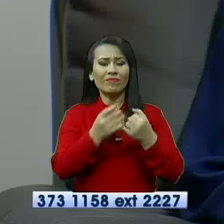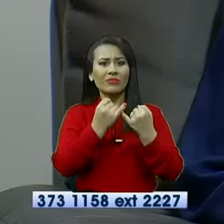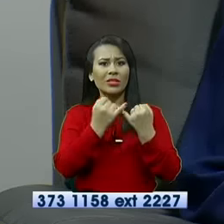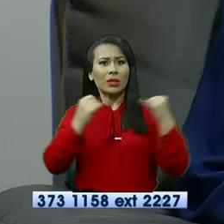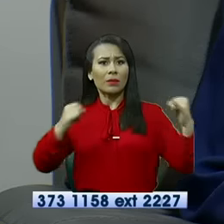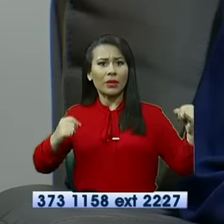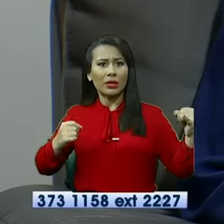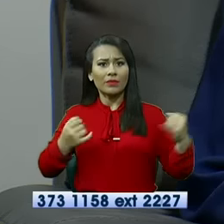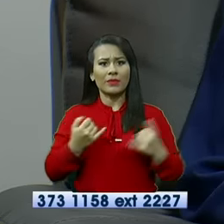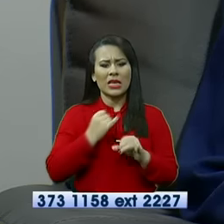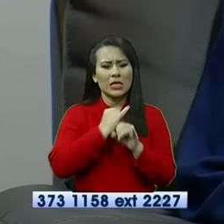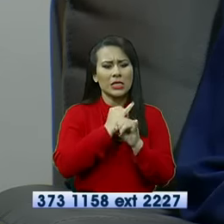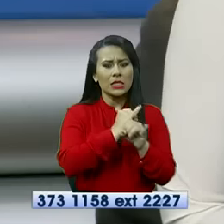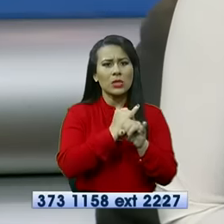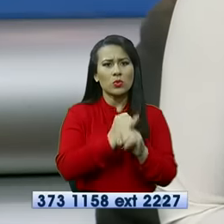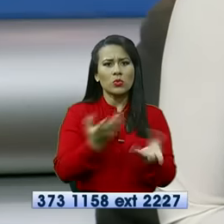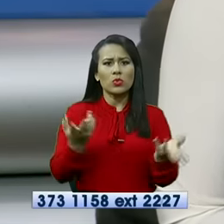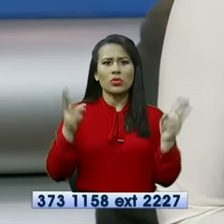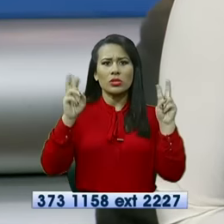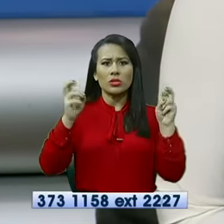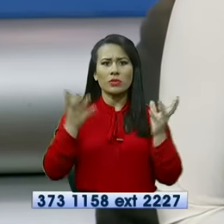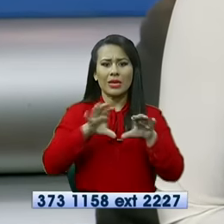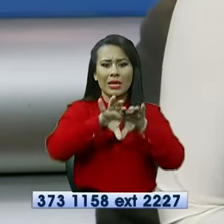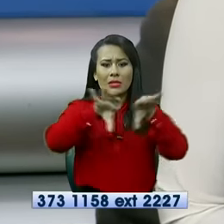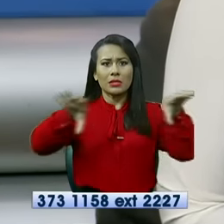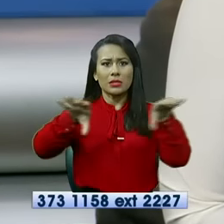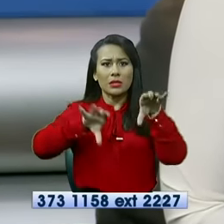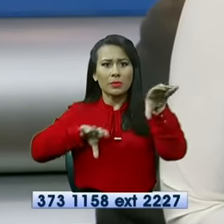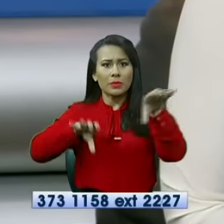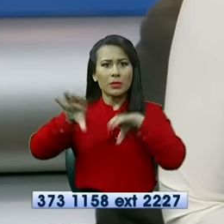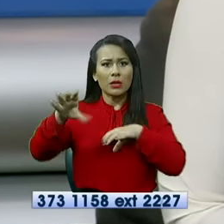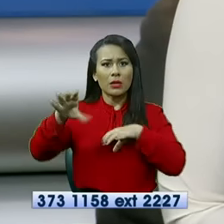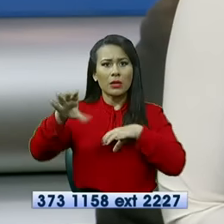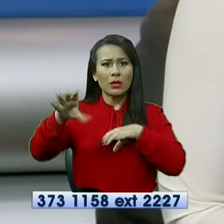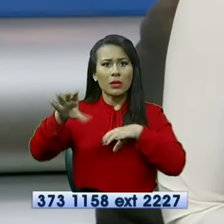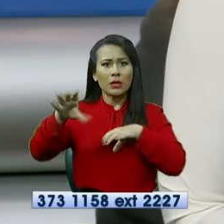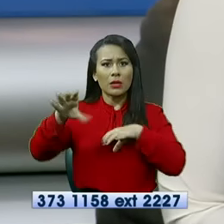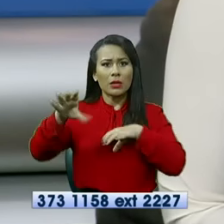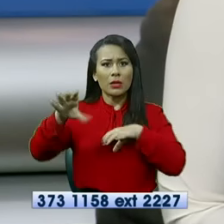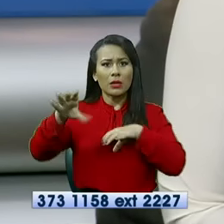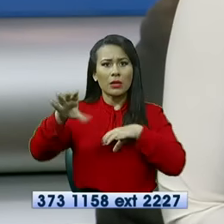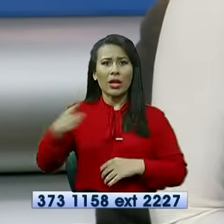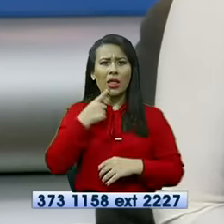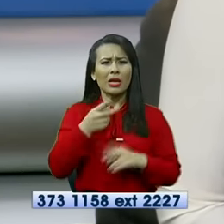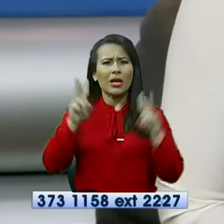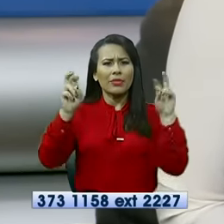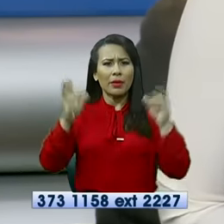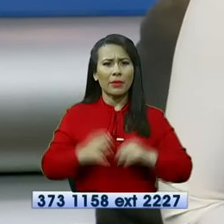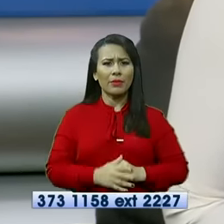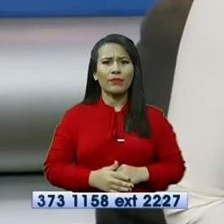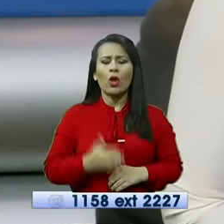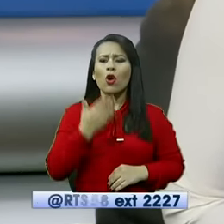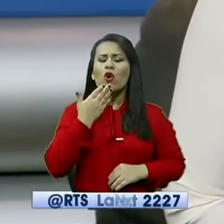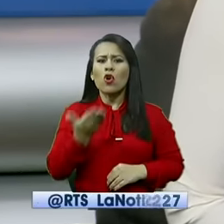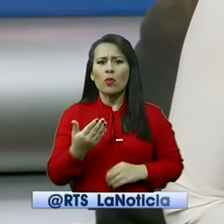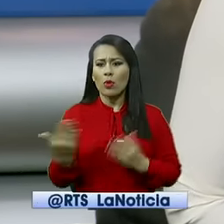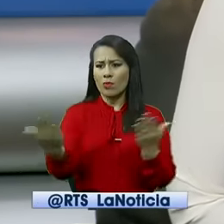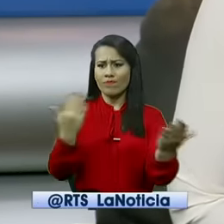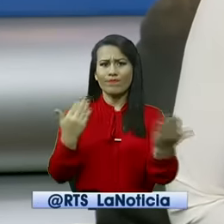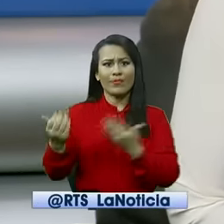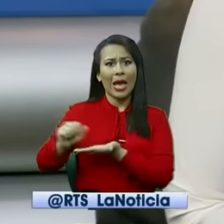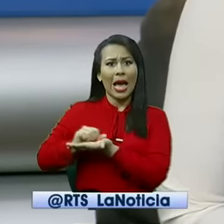de ir más allá no solamente una reforma constitucional como lo planteaban otros en varios temas juaristas sino convocar a una